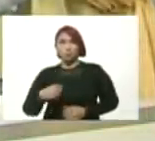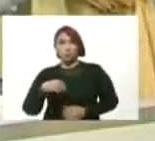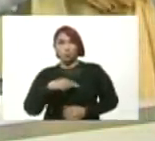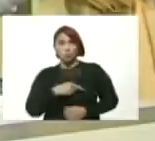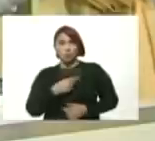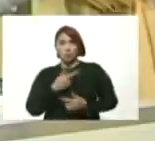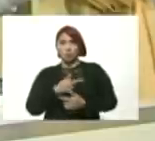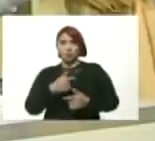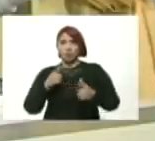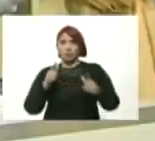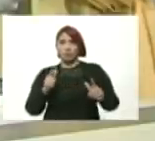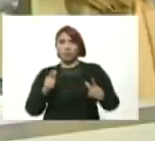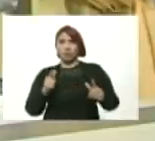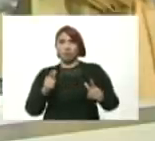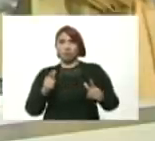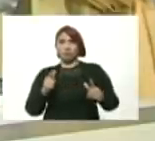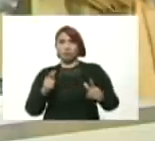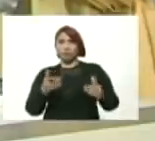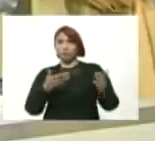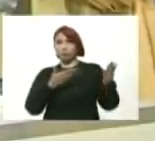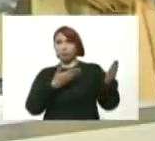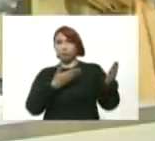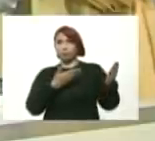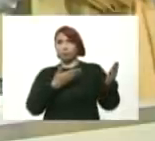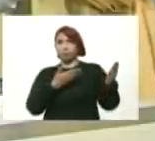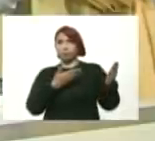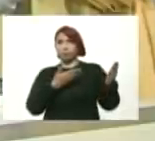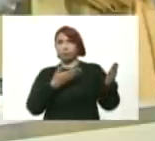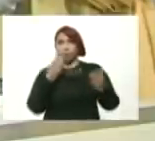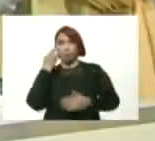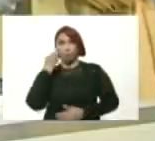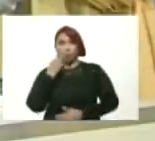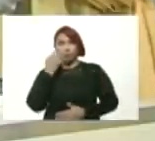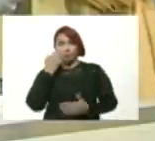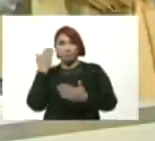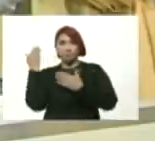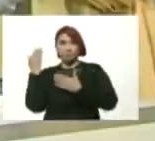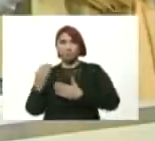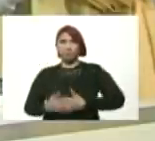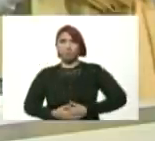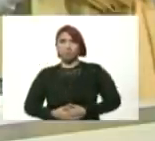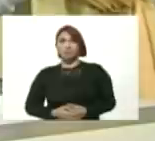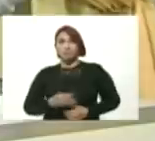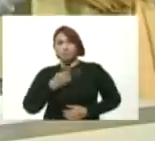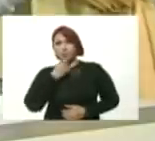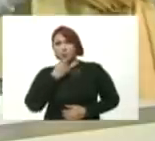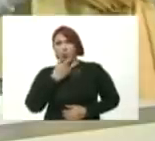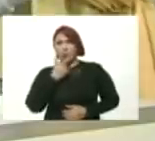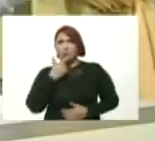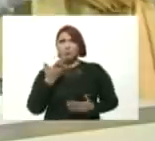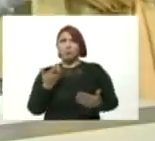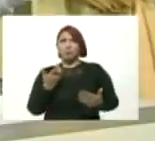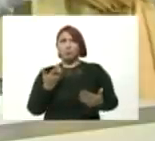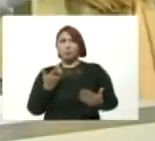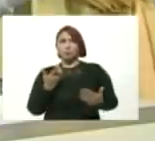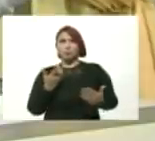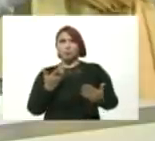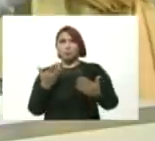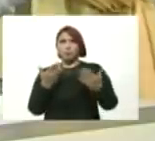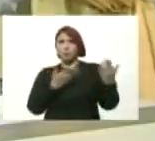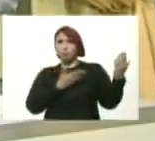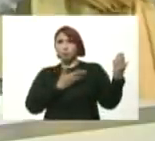nuestros gigantes simón bolívar miren qué bonito este cuadro simón bolívar con nevados